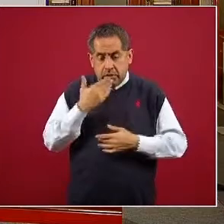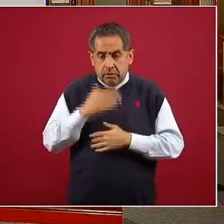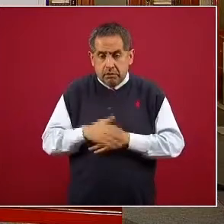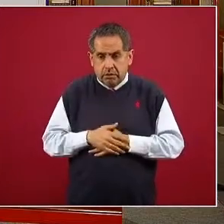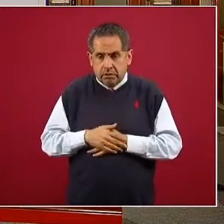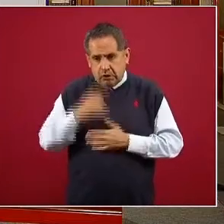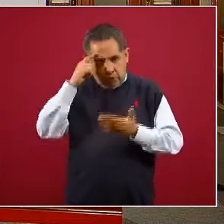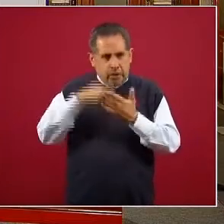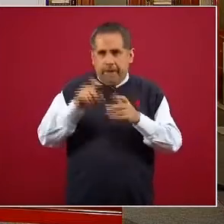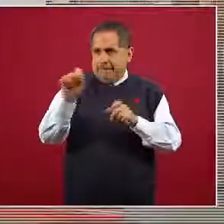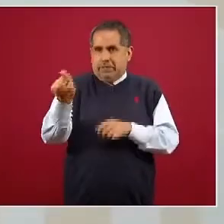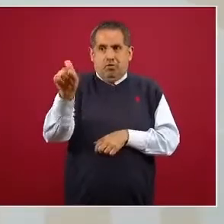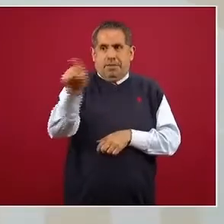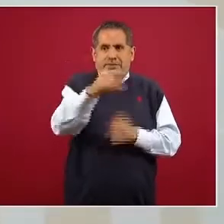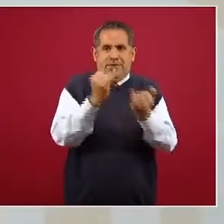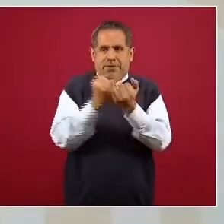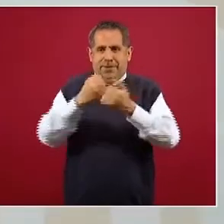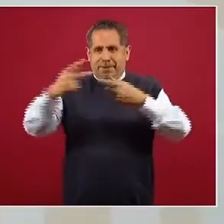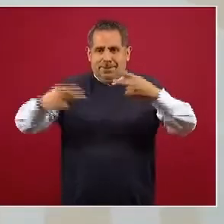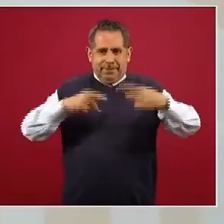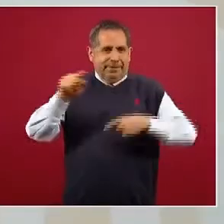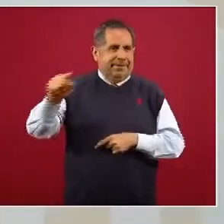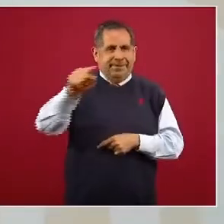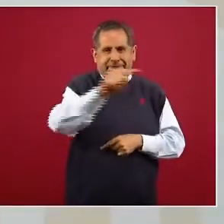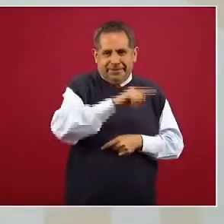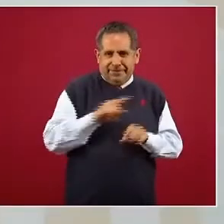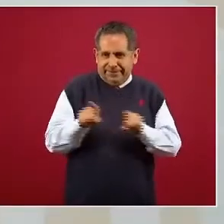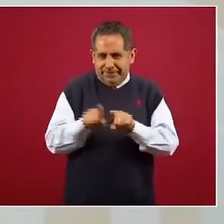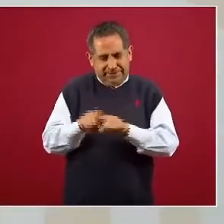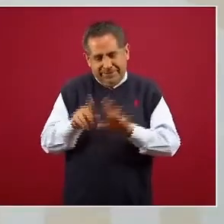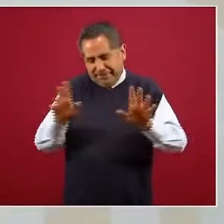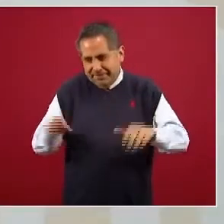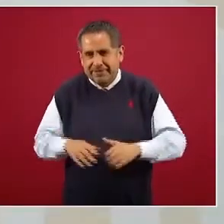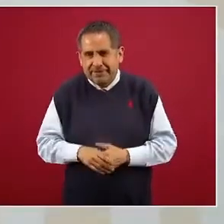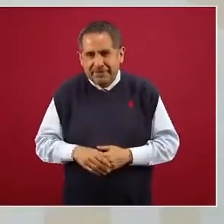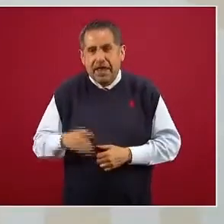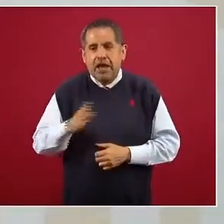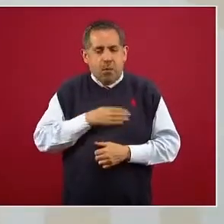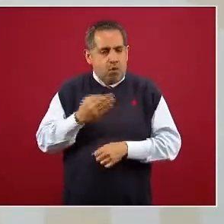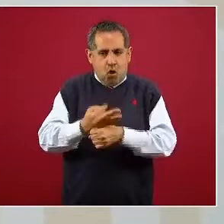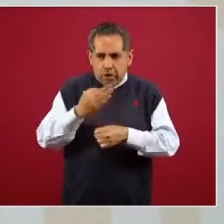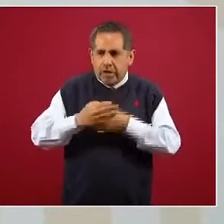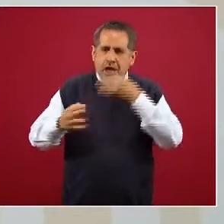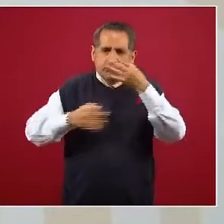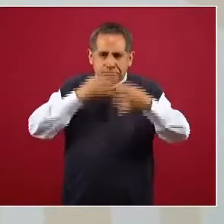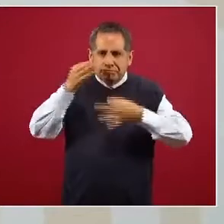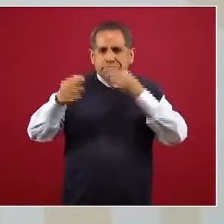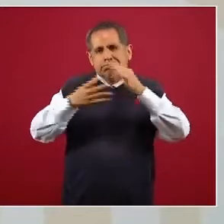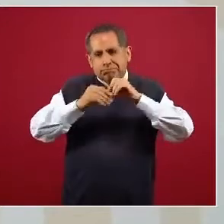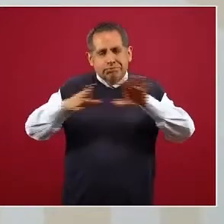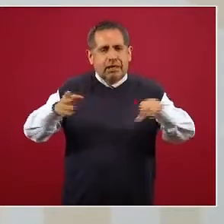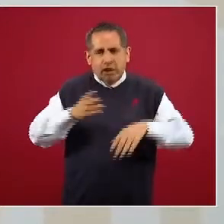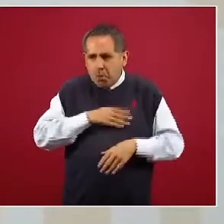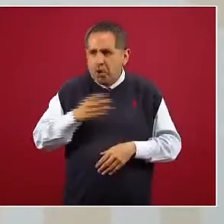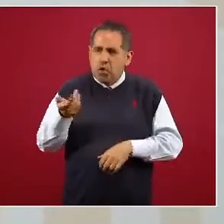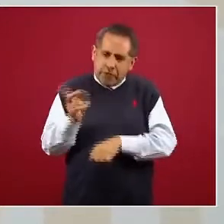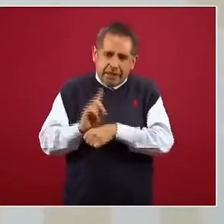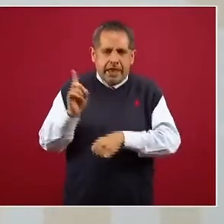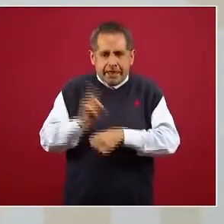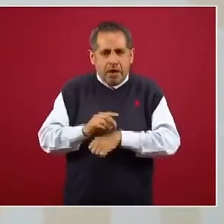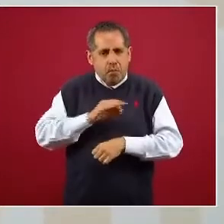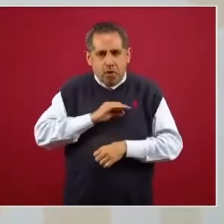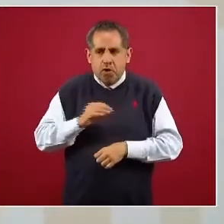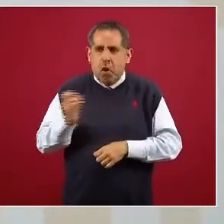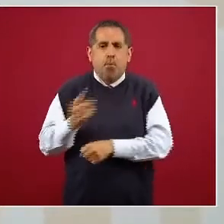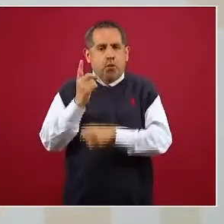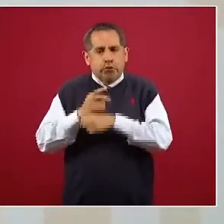y sospecho que es la pregunta que tienen varias y varios de ustedes. Qué bueno que tenemos esta conferencia de prensa y qué bueno que todos los días tenemos